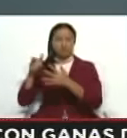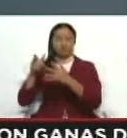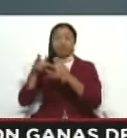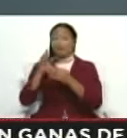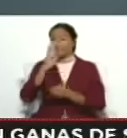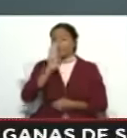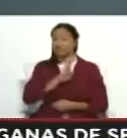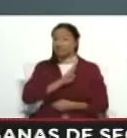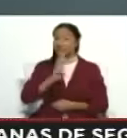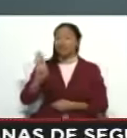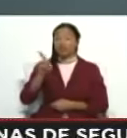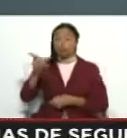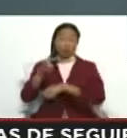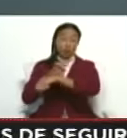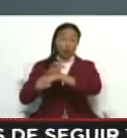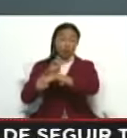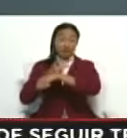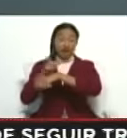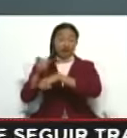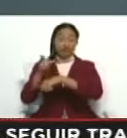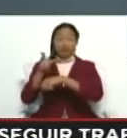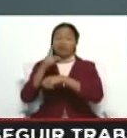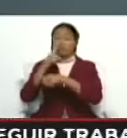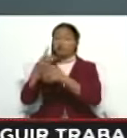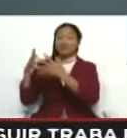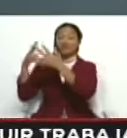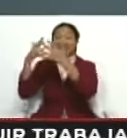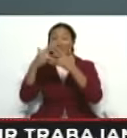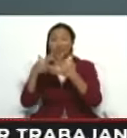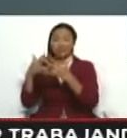del gobierno de los Estados Unidos de América para